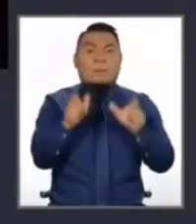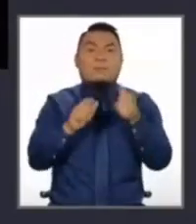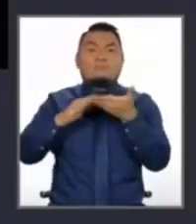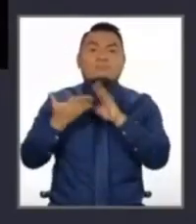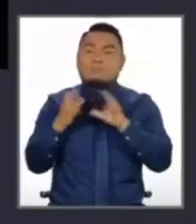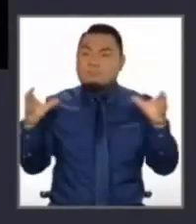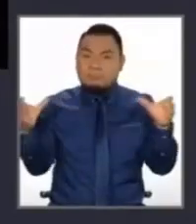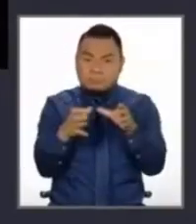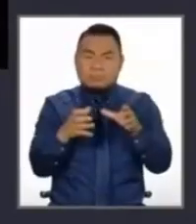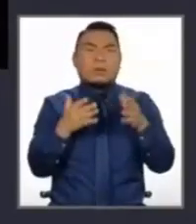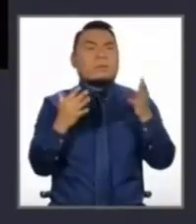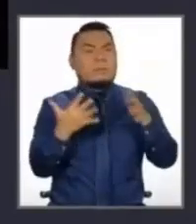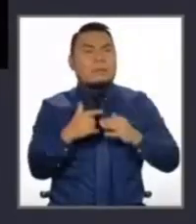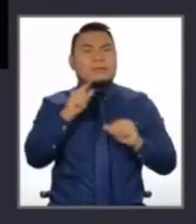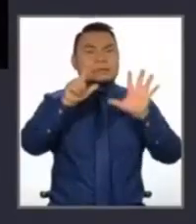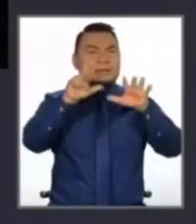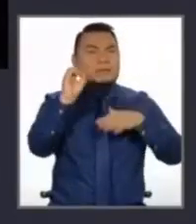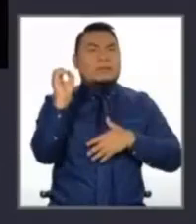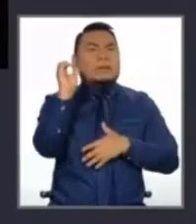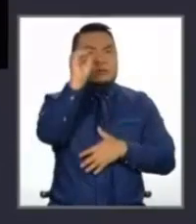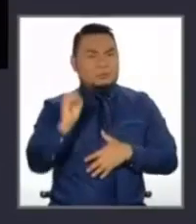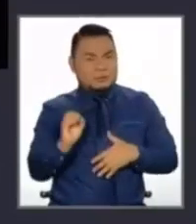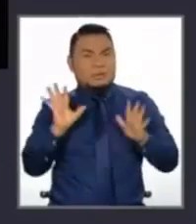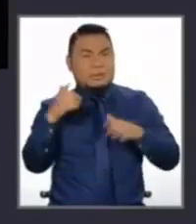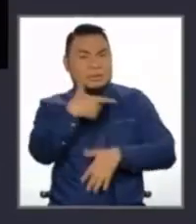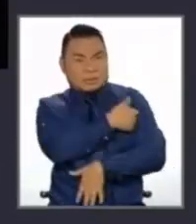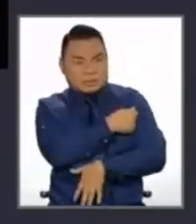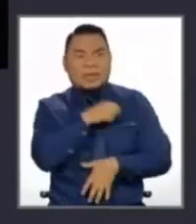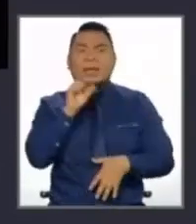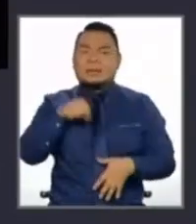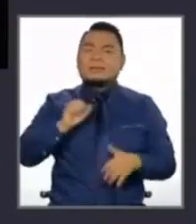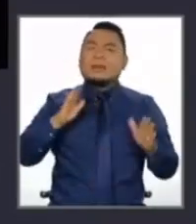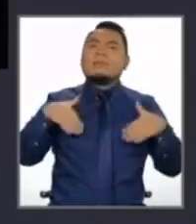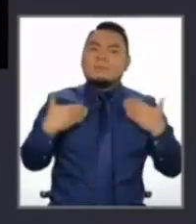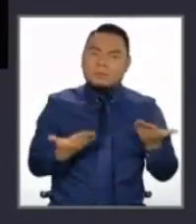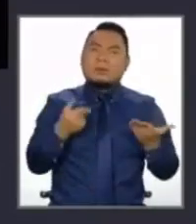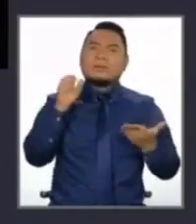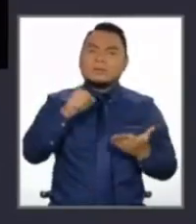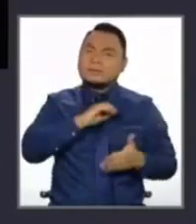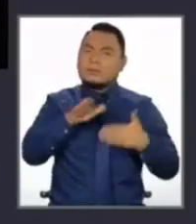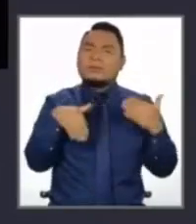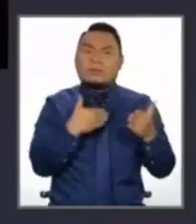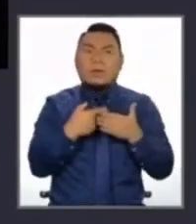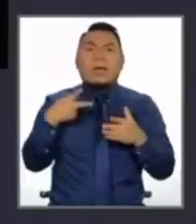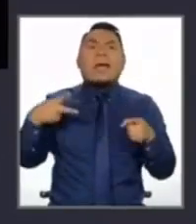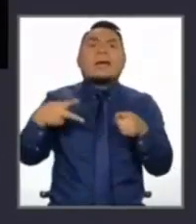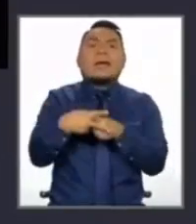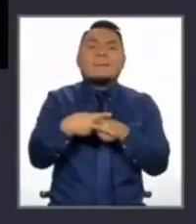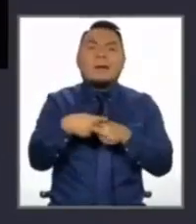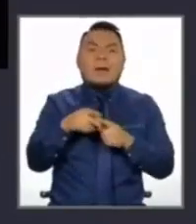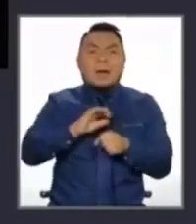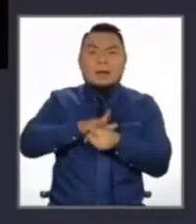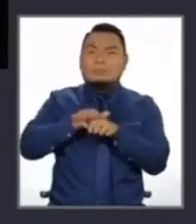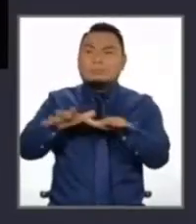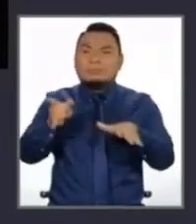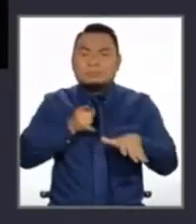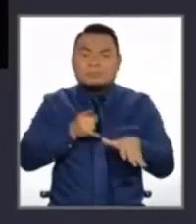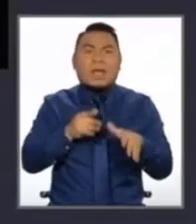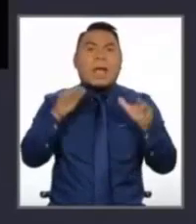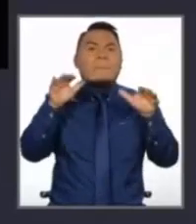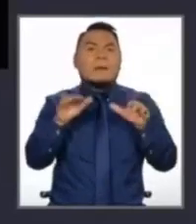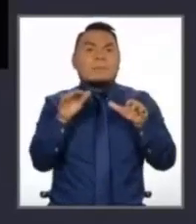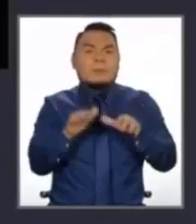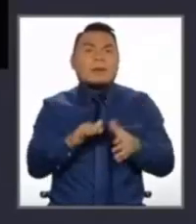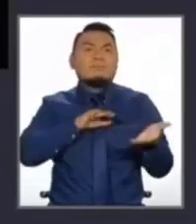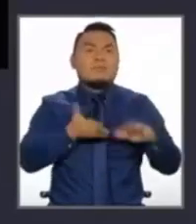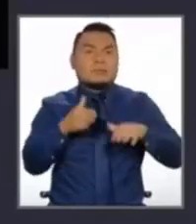nuestro pueblo, o por lo menos a un 70%, vamos a poder parar de manera muy seria los contagios y las muertes en nuestro país.